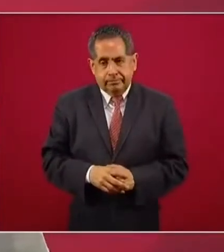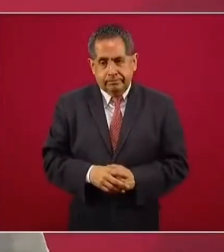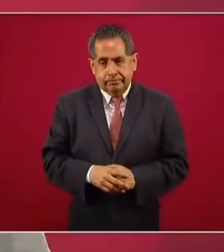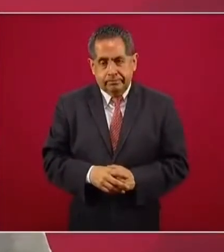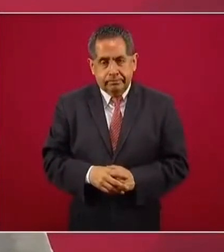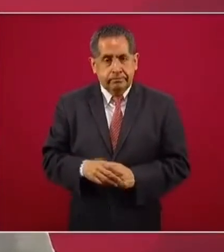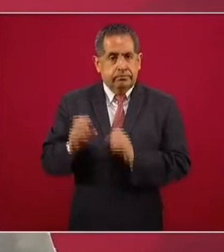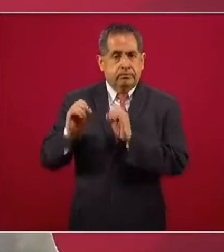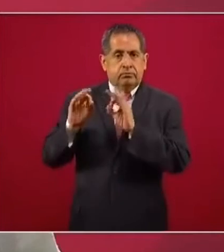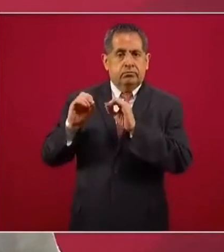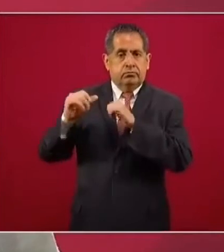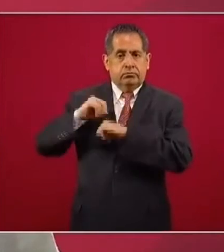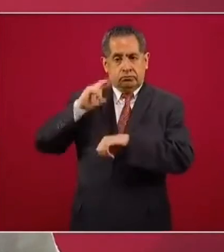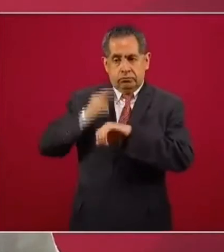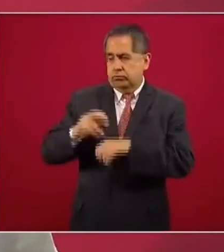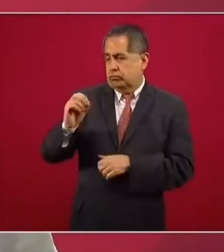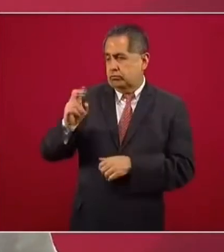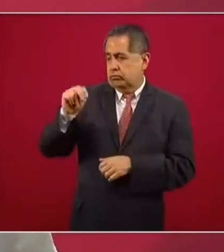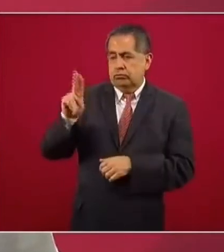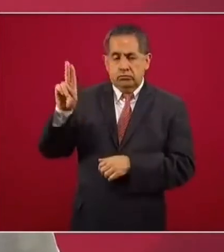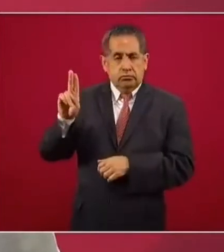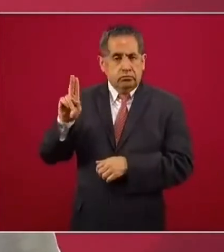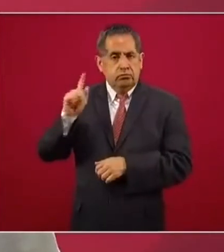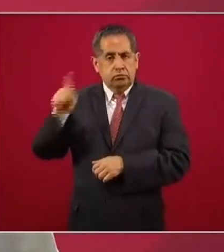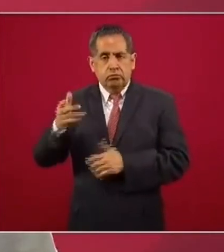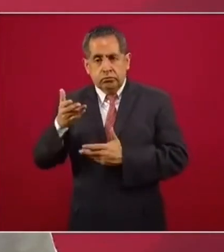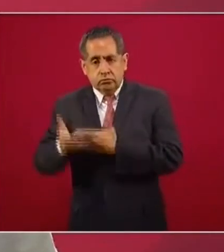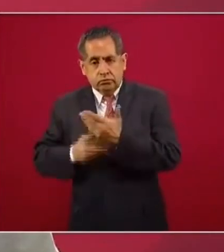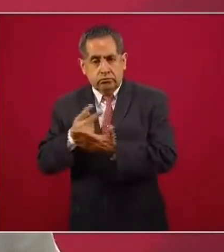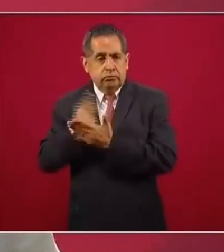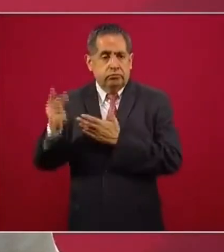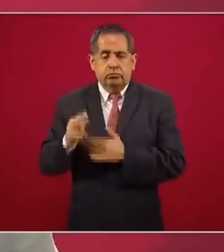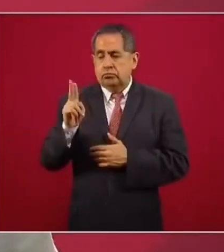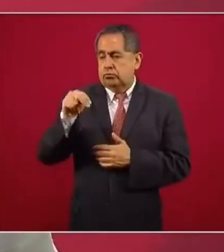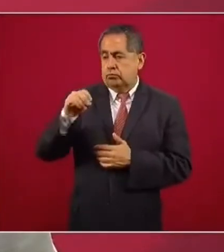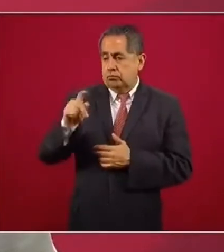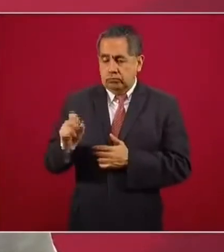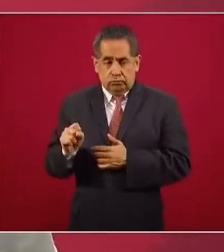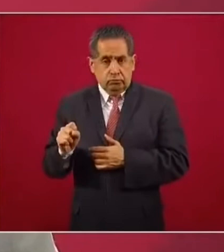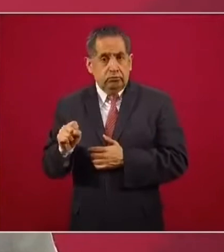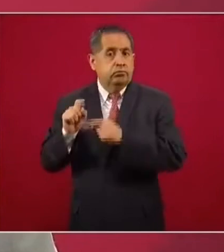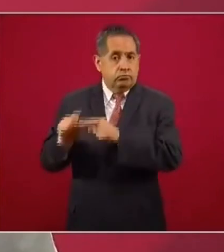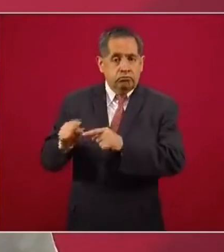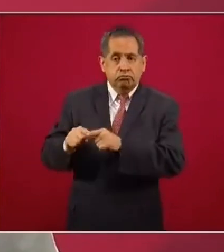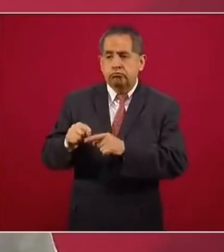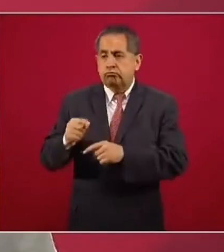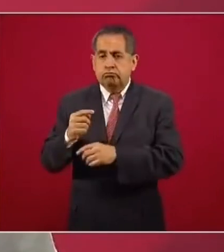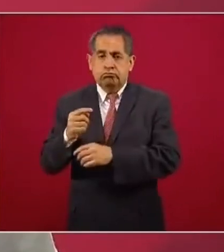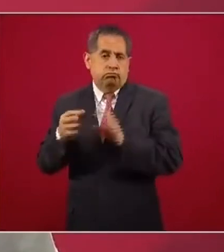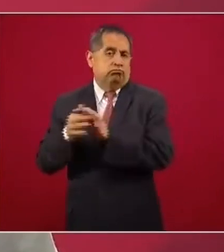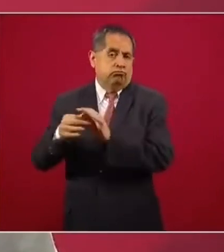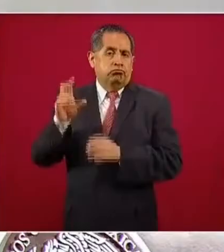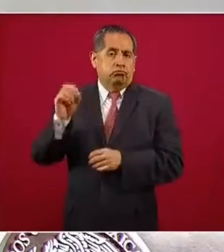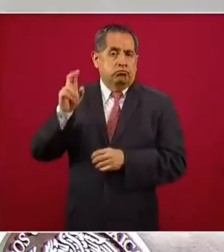La Oficina de las Naciones Unidas de Servicios para Proyectos, UNOPS, es la mano operadora de las Naciones